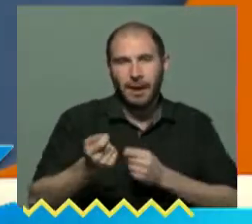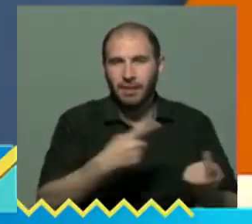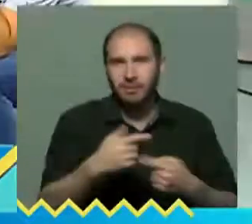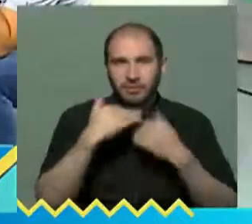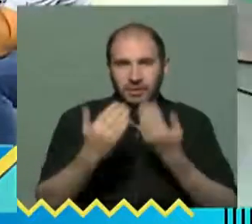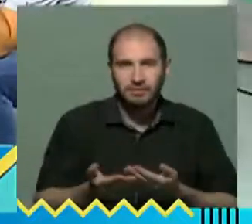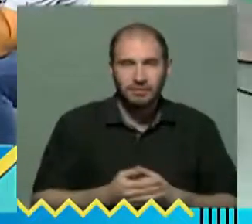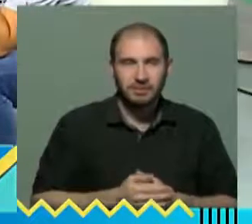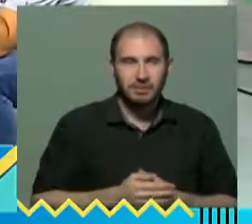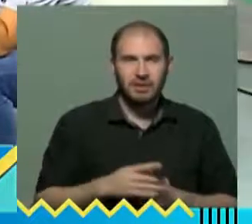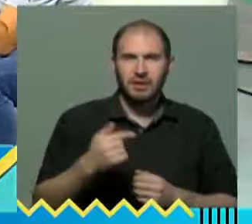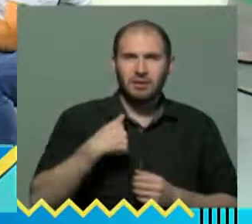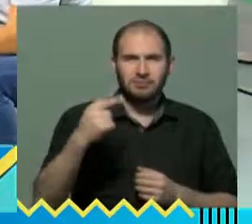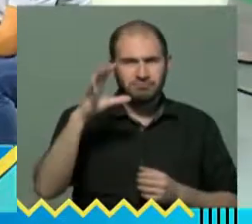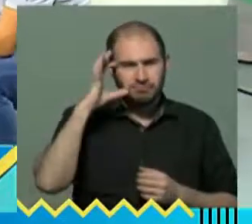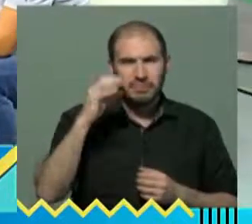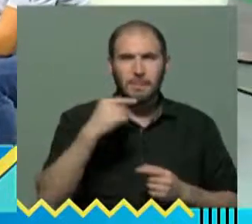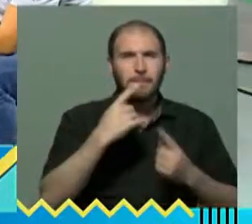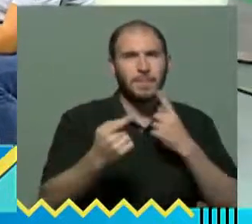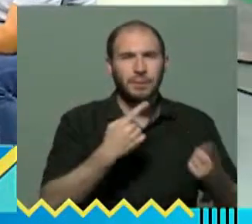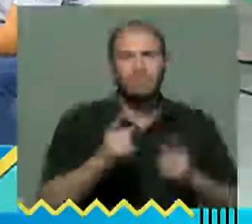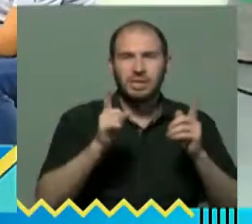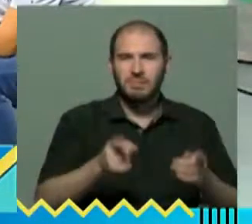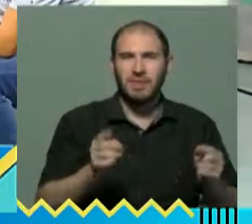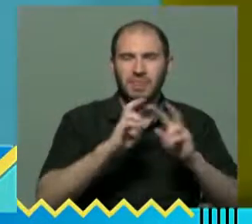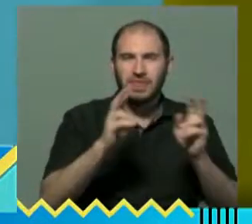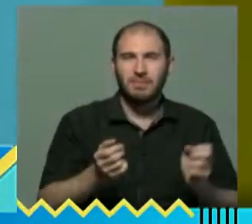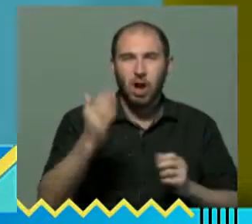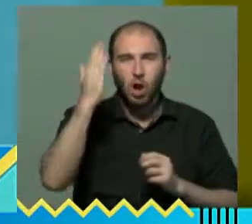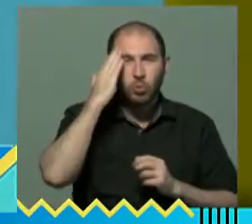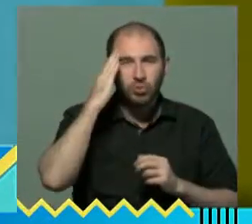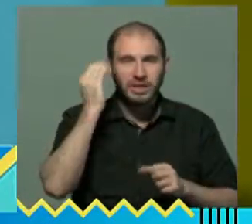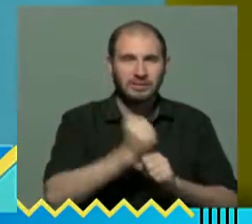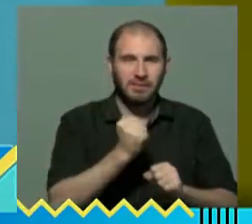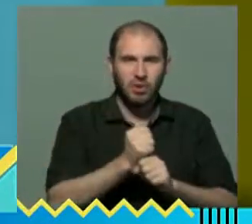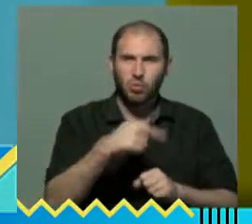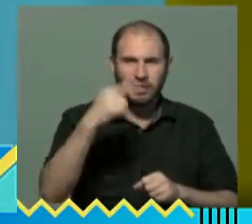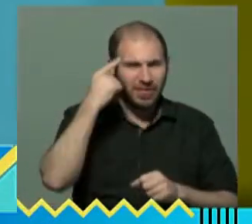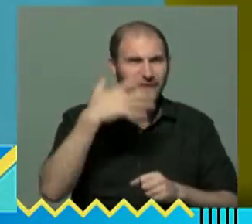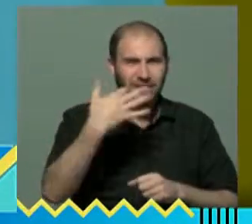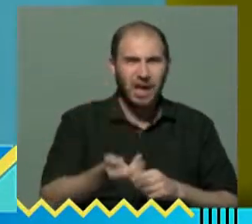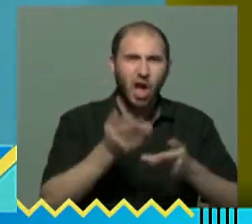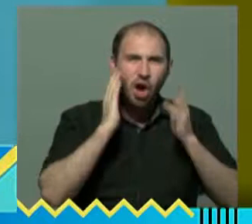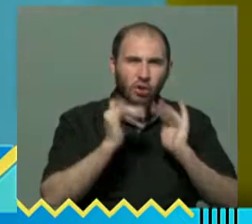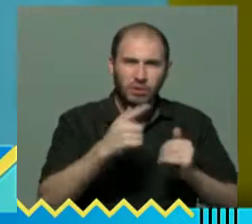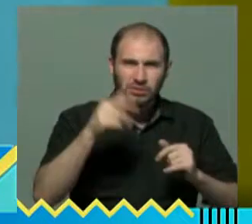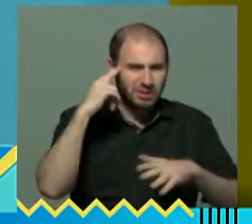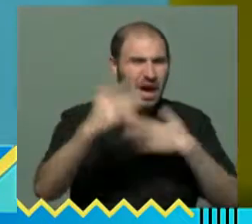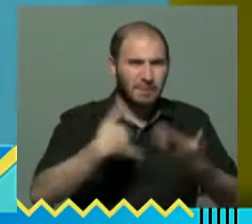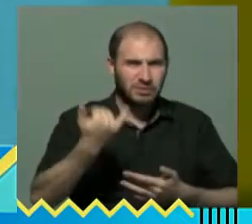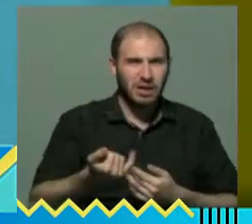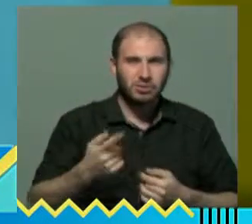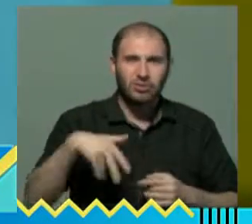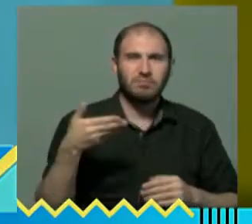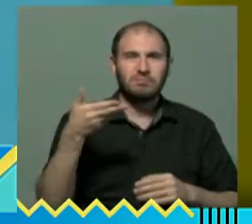en esto me quiero quedar con vos y consultarles también acerca de esta cultura del trabajo. ¿Consideran que es así? ¿Los jóvenes estamos preparados para